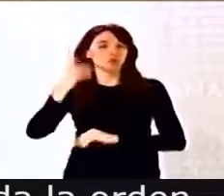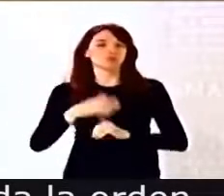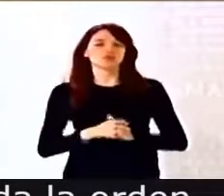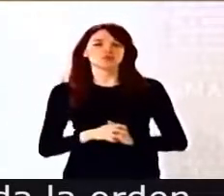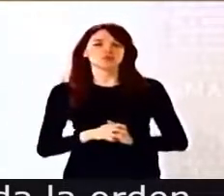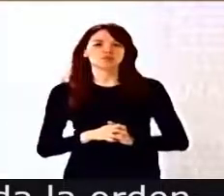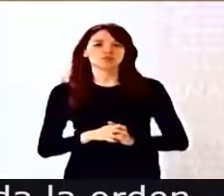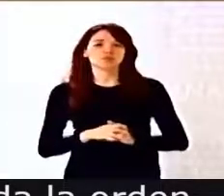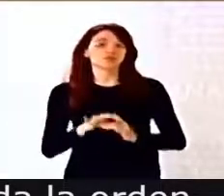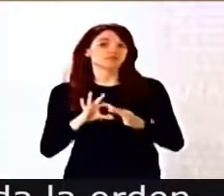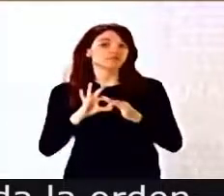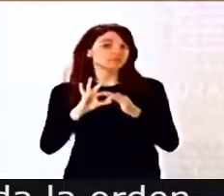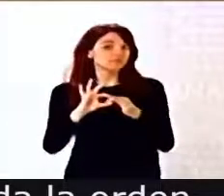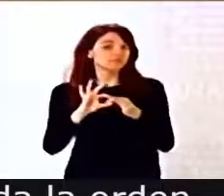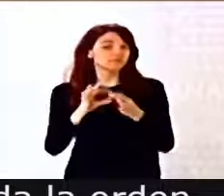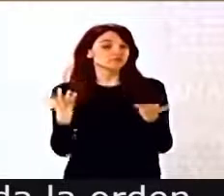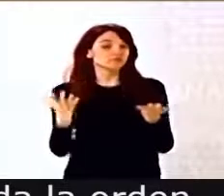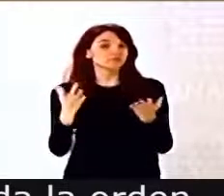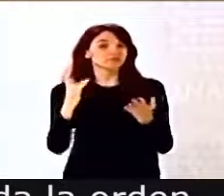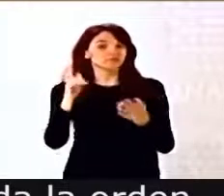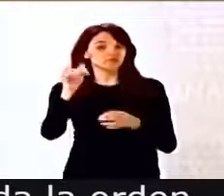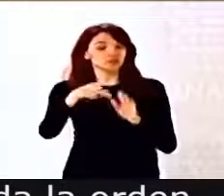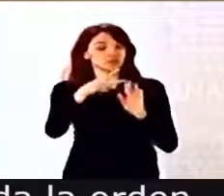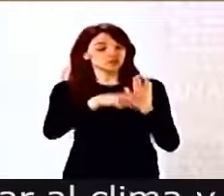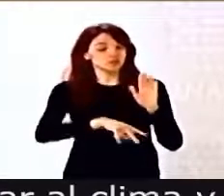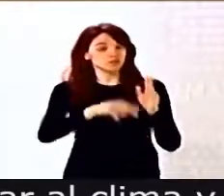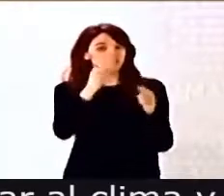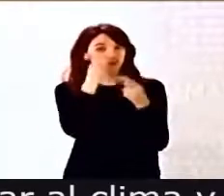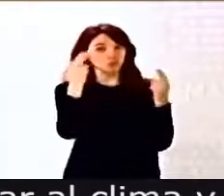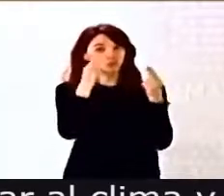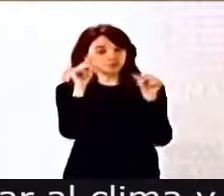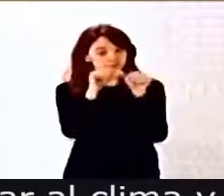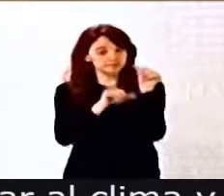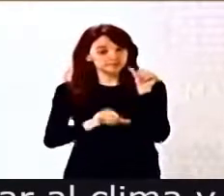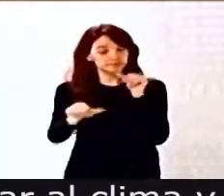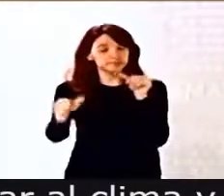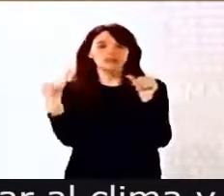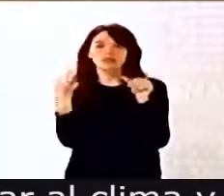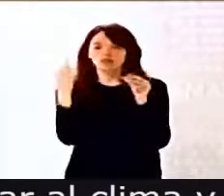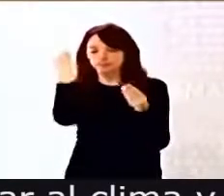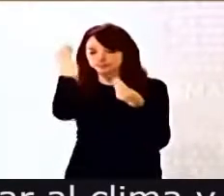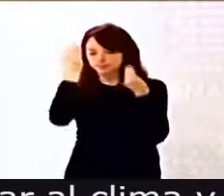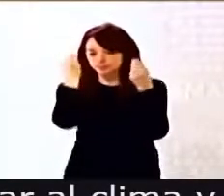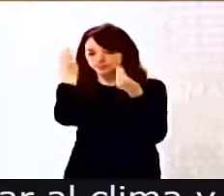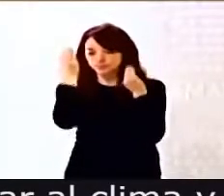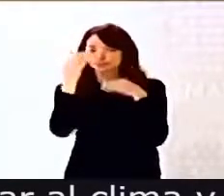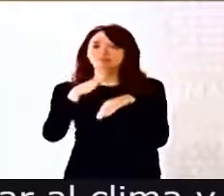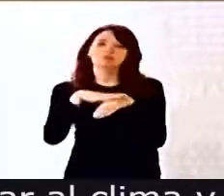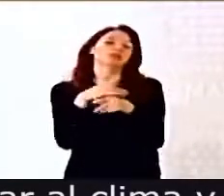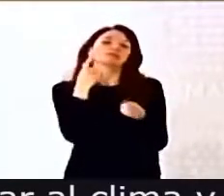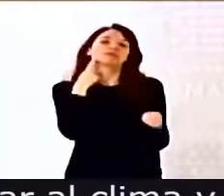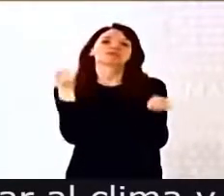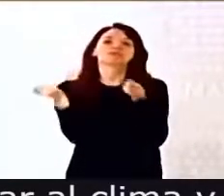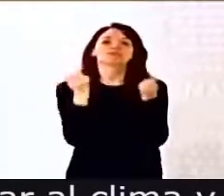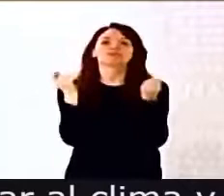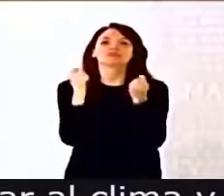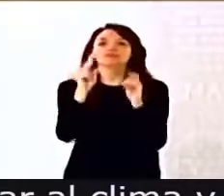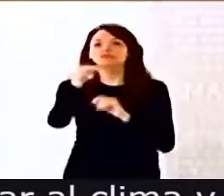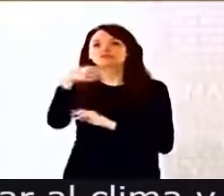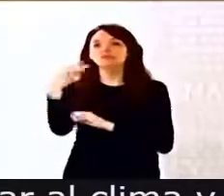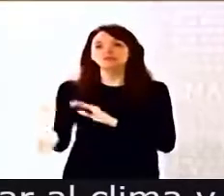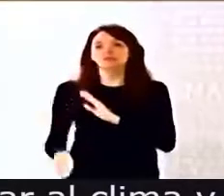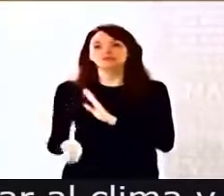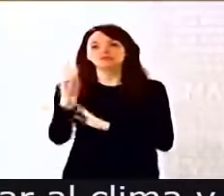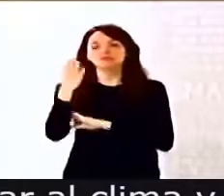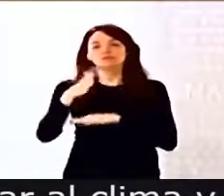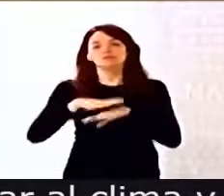relación a eso, a partir de la publicación de esta orden, tenemos que hacer un planteamiento para regularlo a través de resolución en la